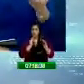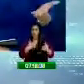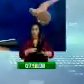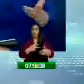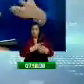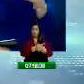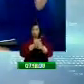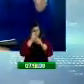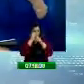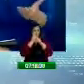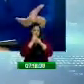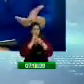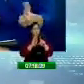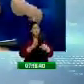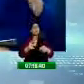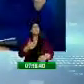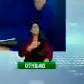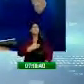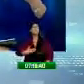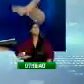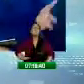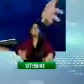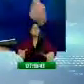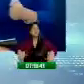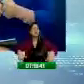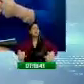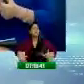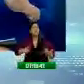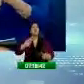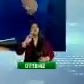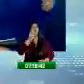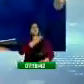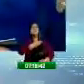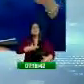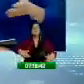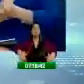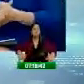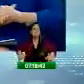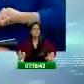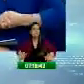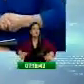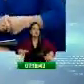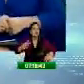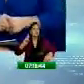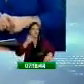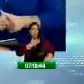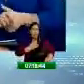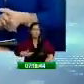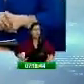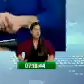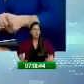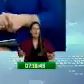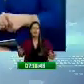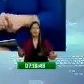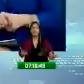¿Qué hay de nuestros gobernantes, el señor presidente, el señor vicepresidente, el equipo que acompaña